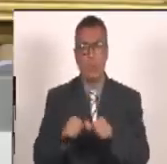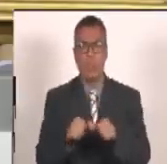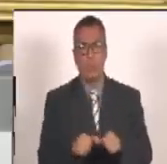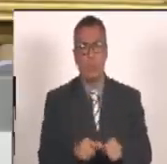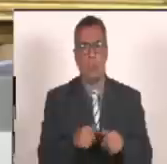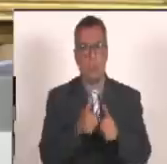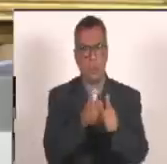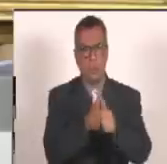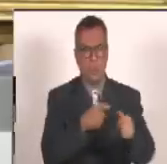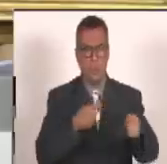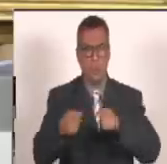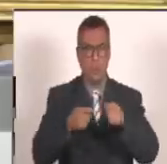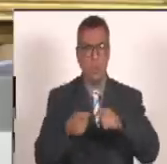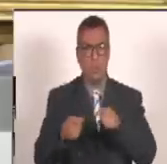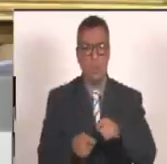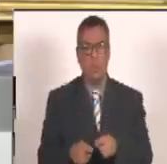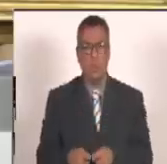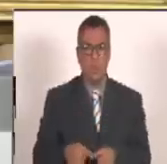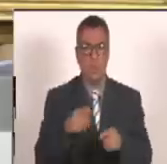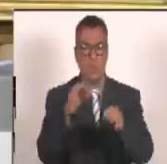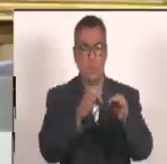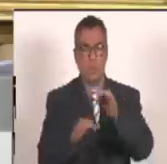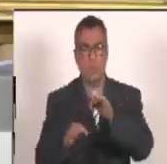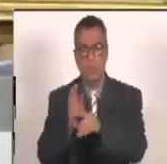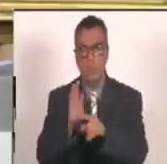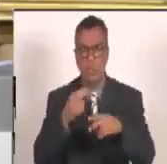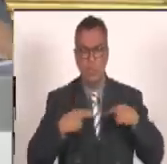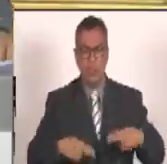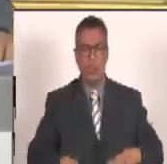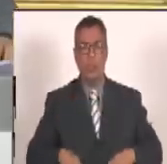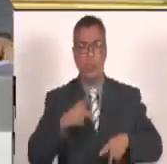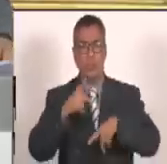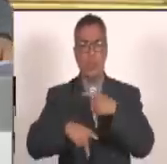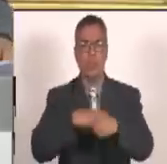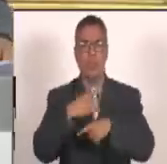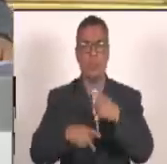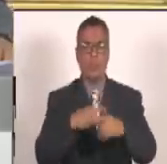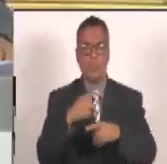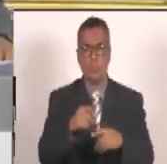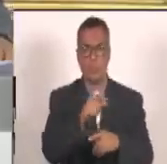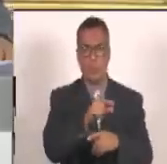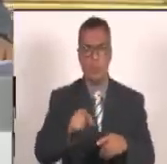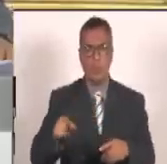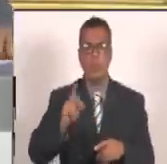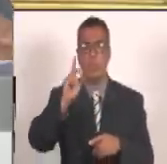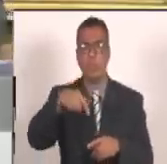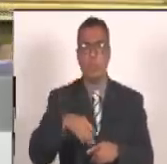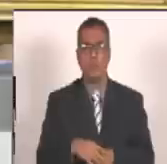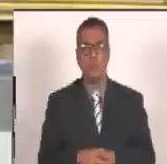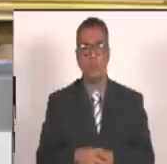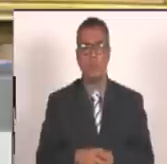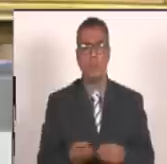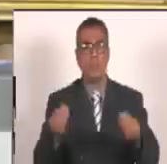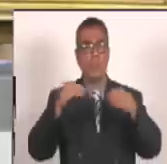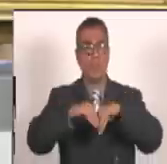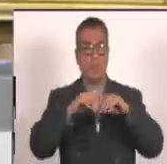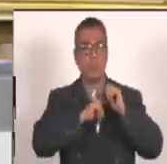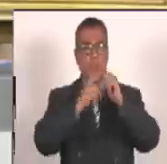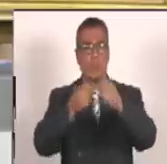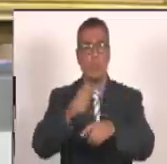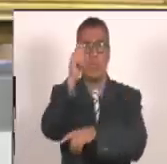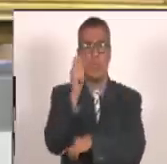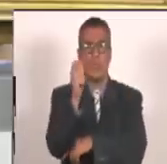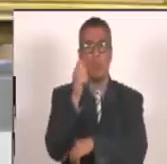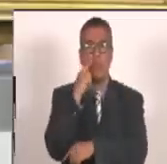para el seguimiento y control de las garantías de los derechos humanos de los procesados y procesadas. Asimismo, acordamos designar a